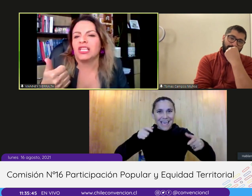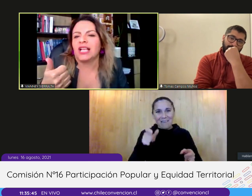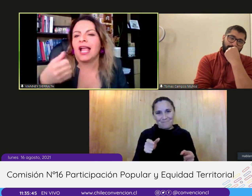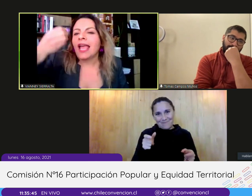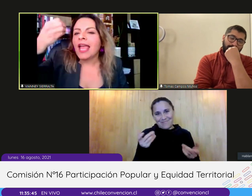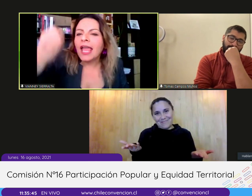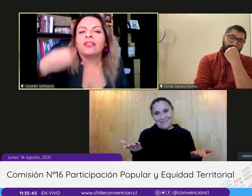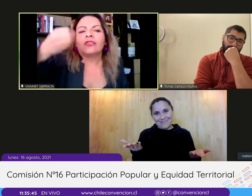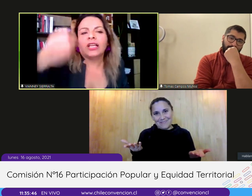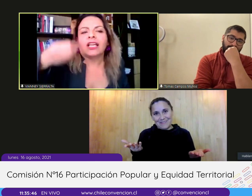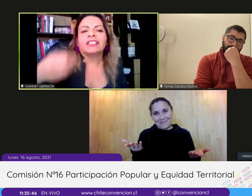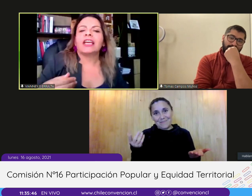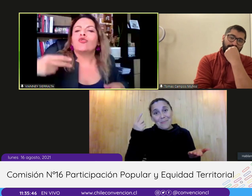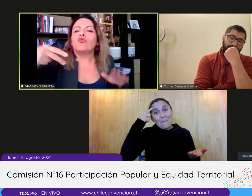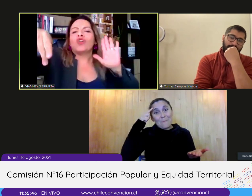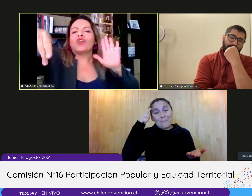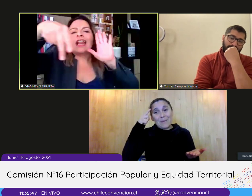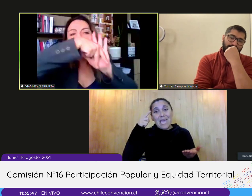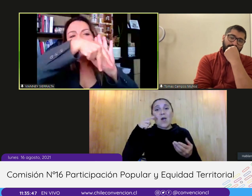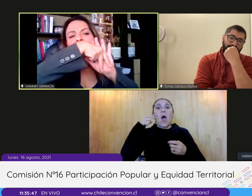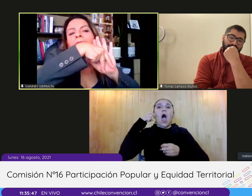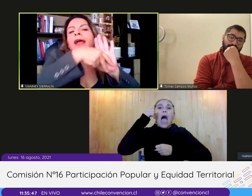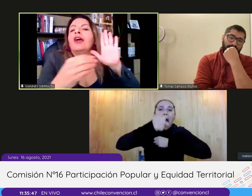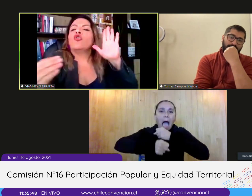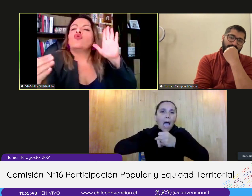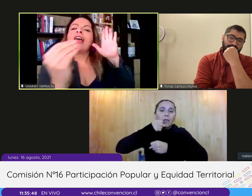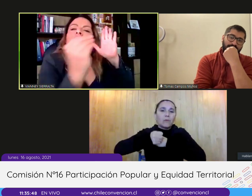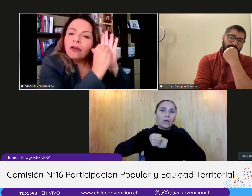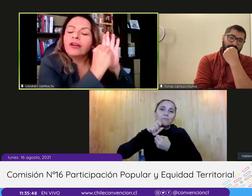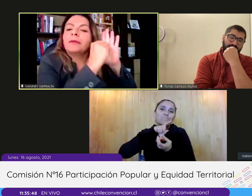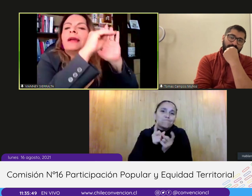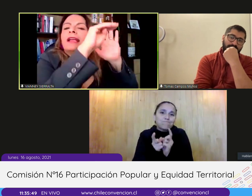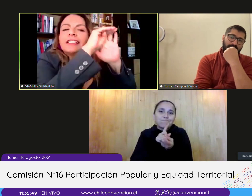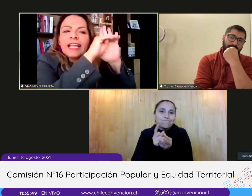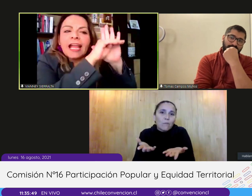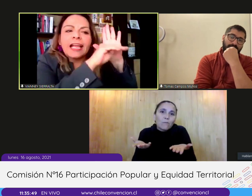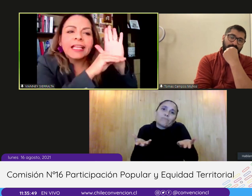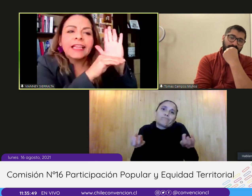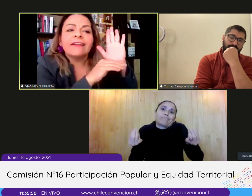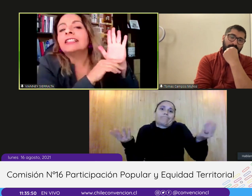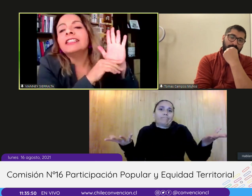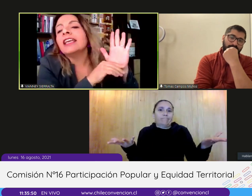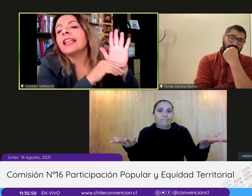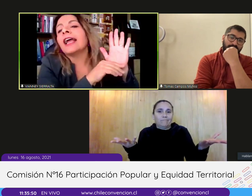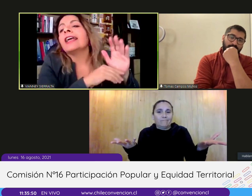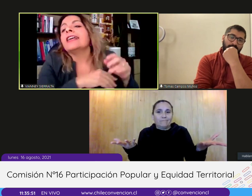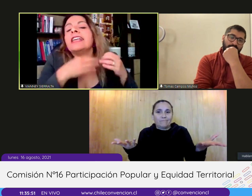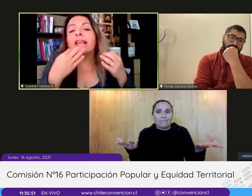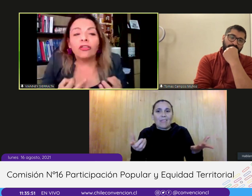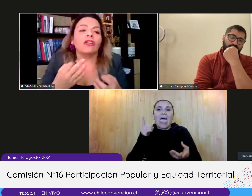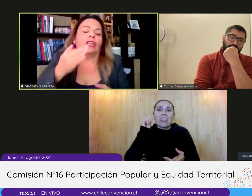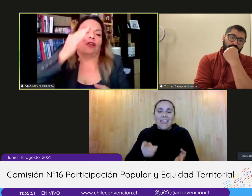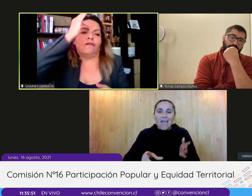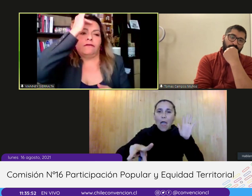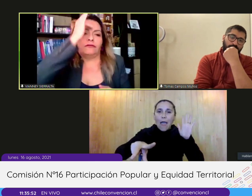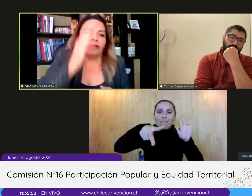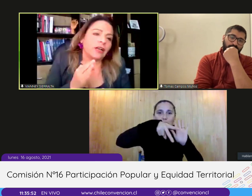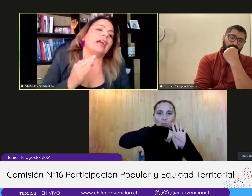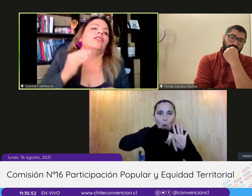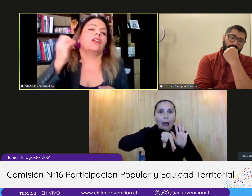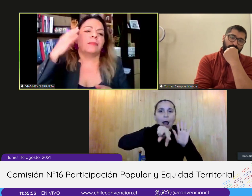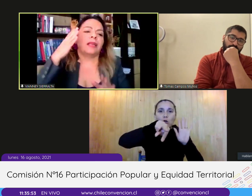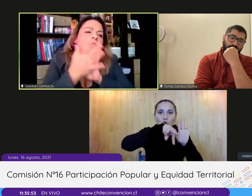voluntad política. Esto tiene que ser una norma que esté ahí establecida y en donde